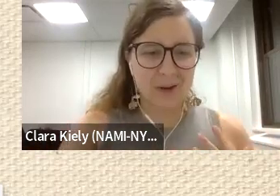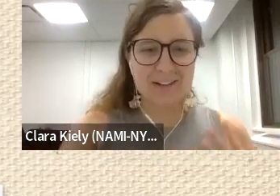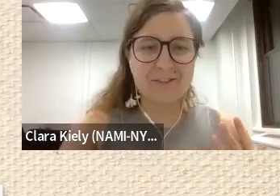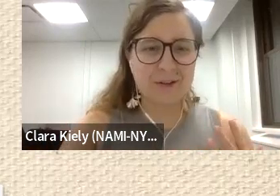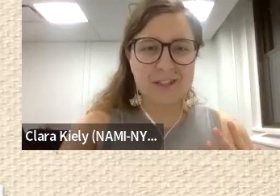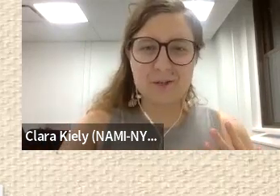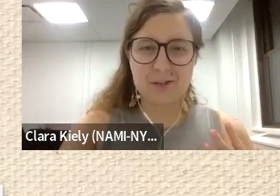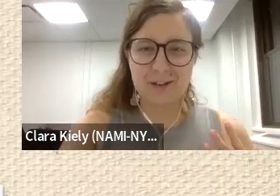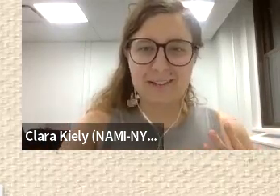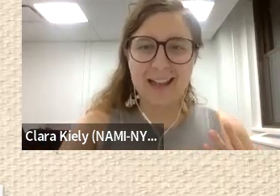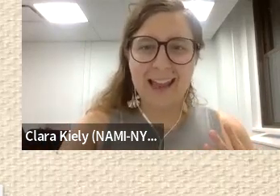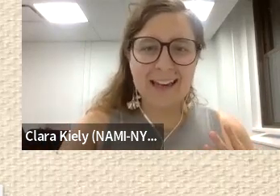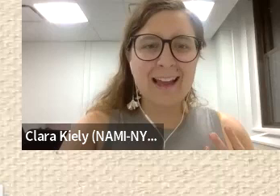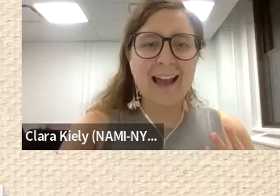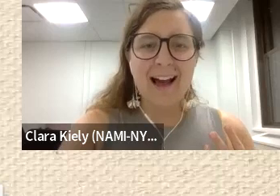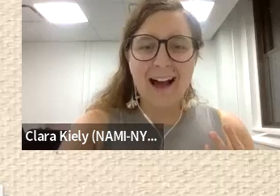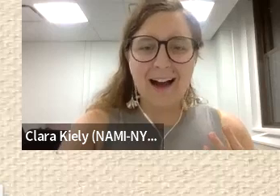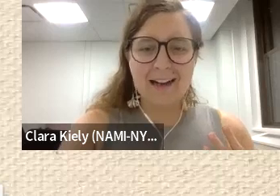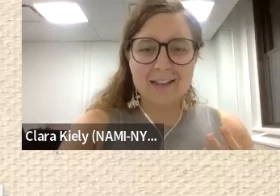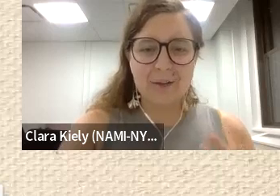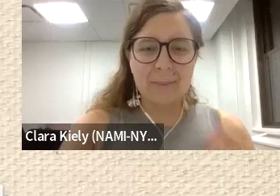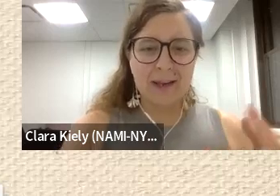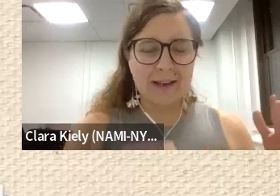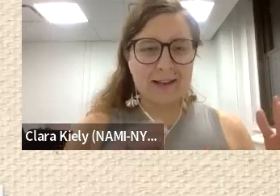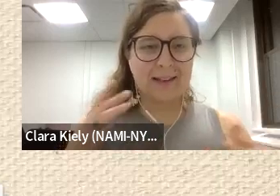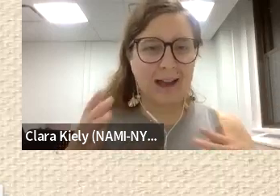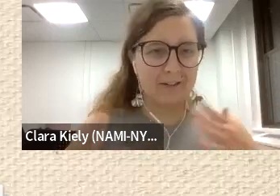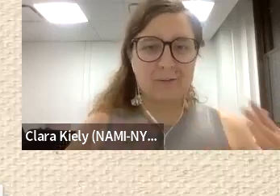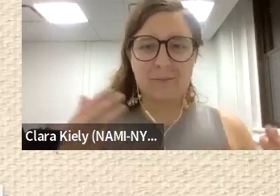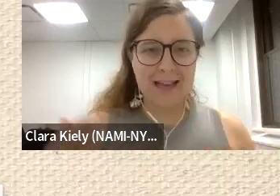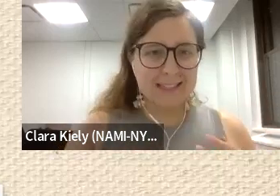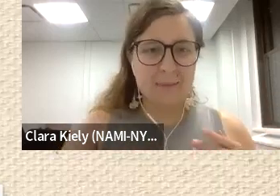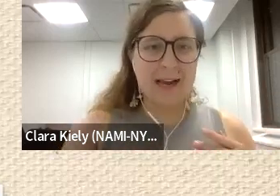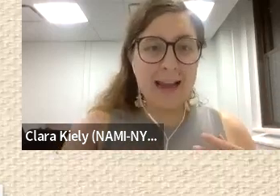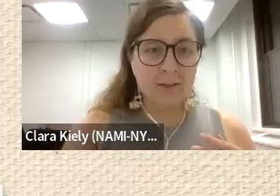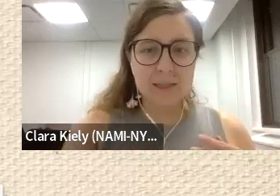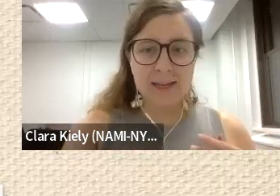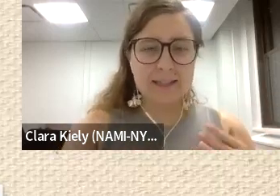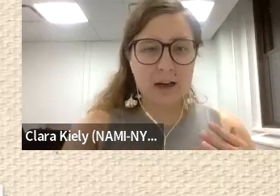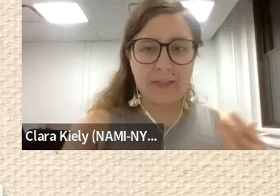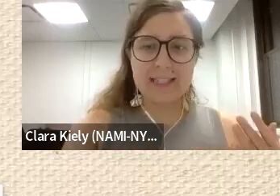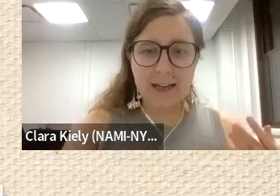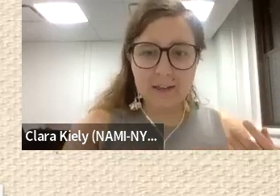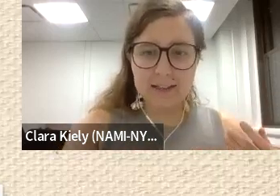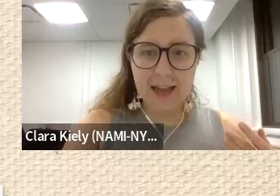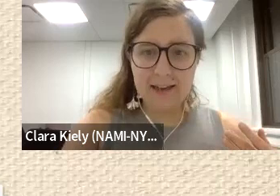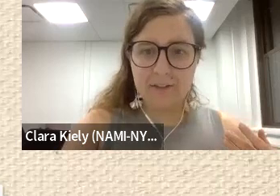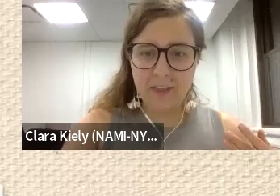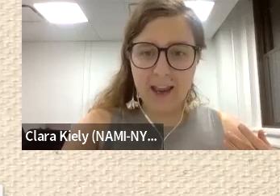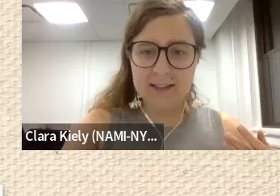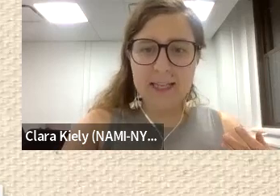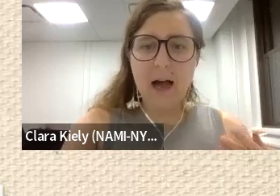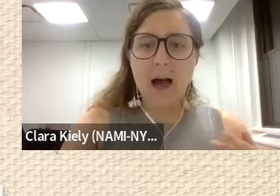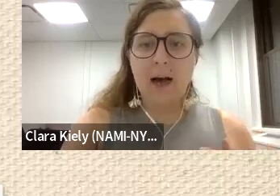van a haber algunos o tal vez va a tomar un tiempito para que algunas personas lleguen. Voy a hacer